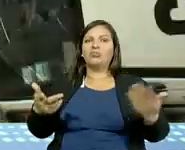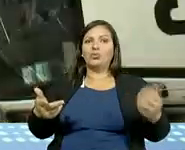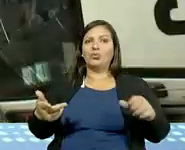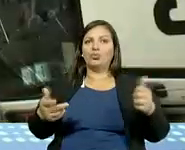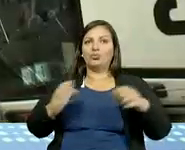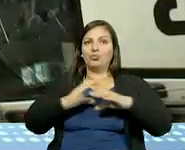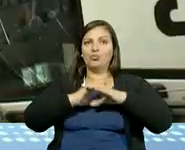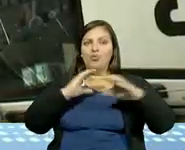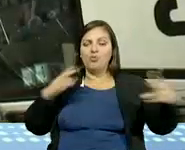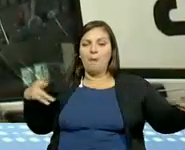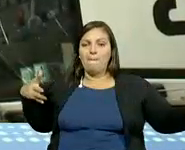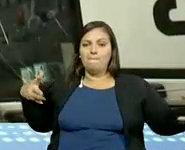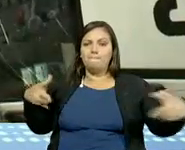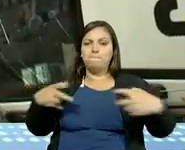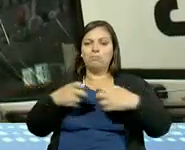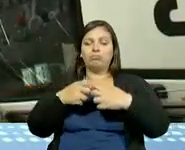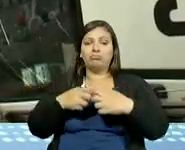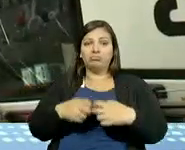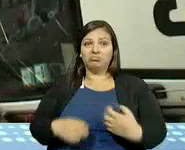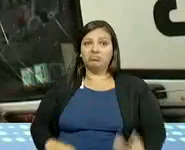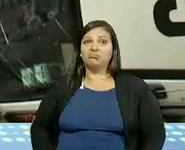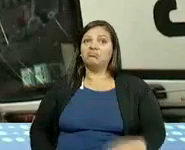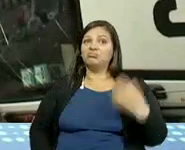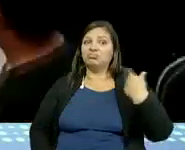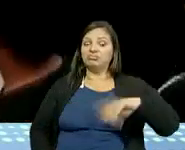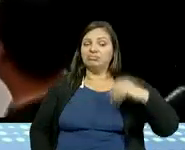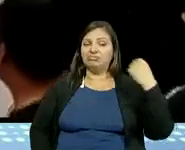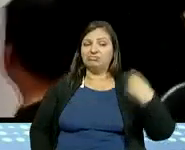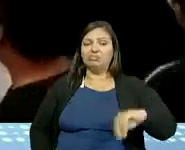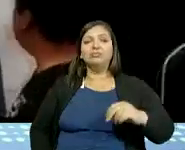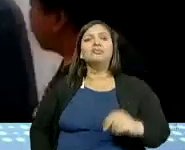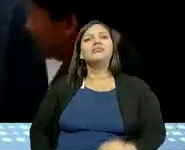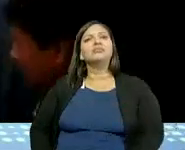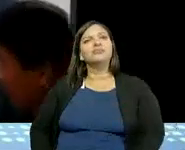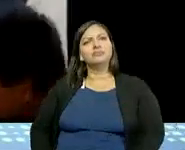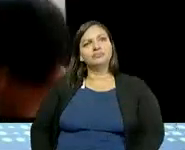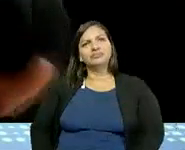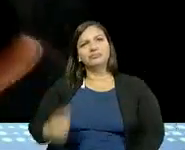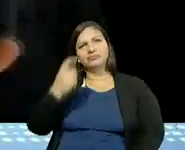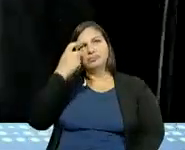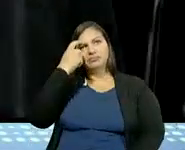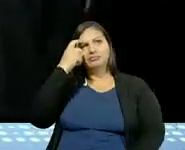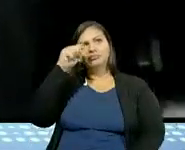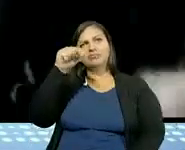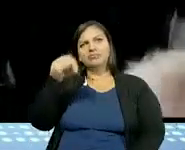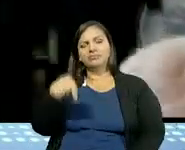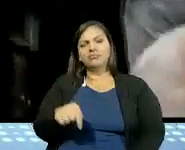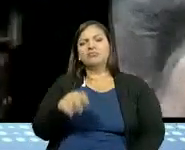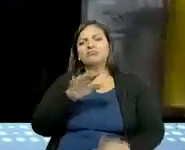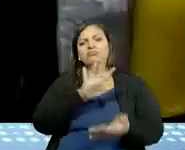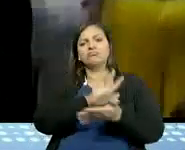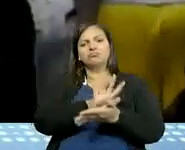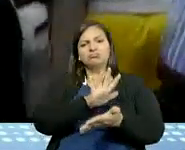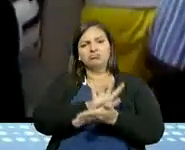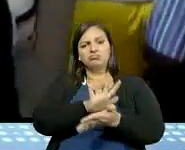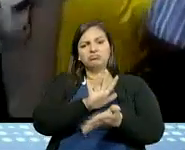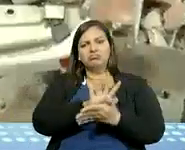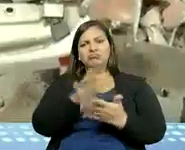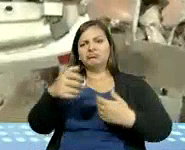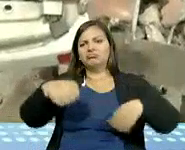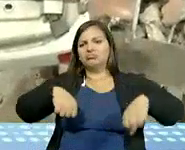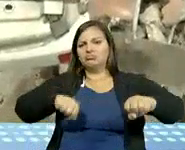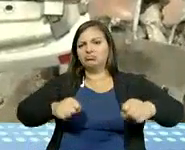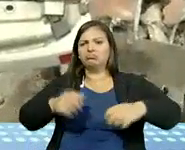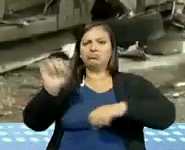este semáforo en esta intersección, por supuesto, reduzca o ya no se den más accidentes de tránsito